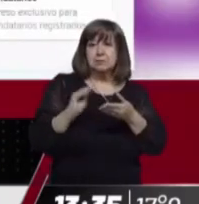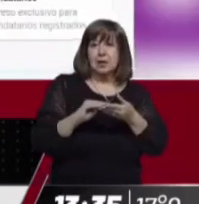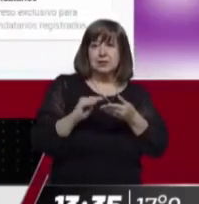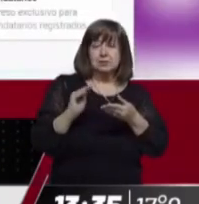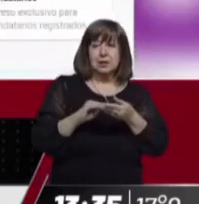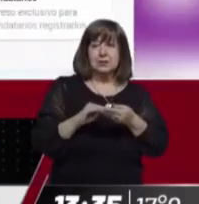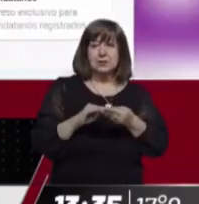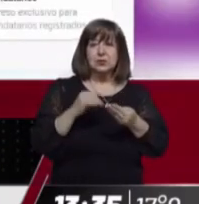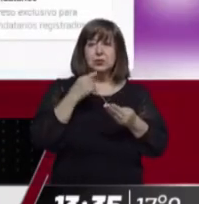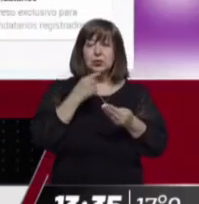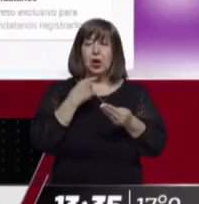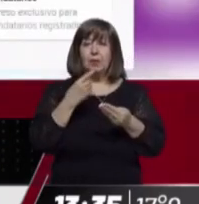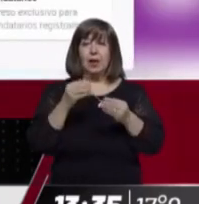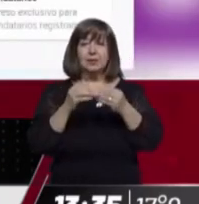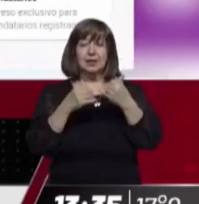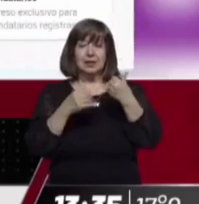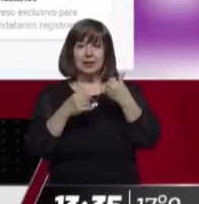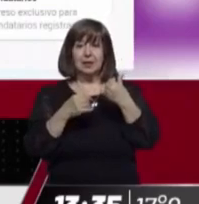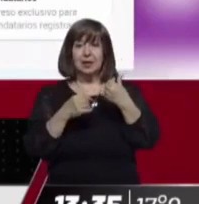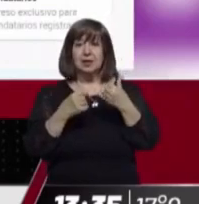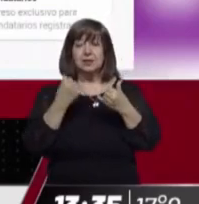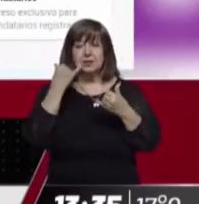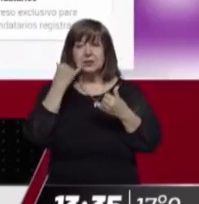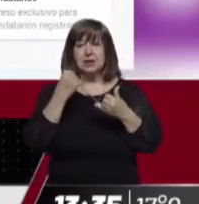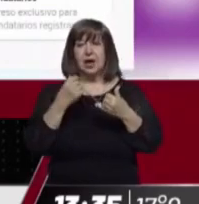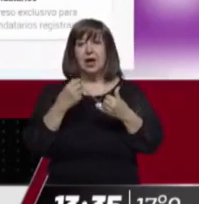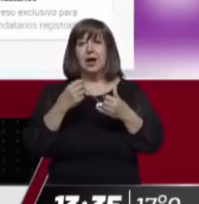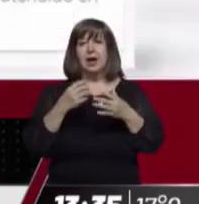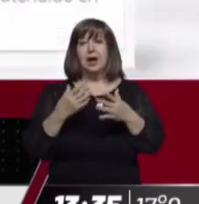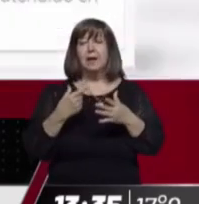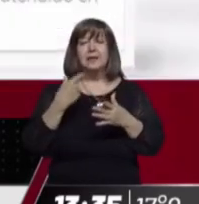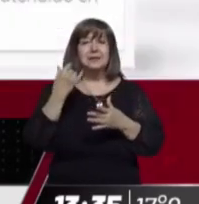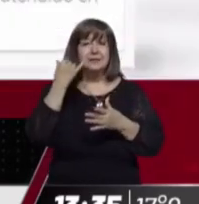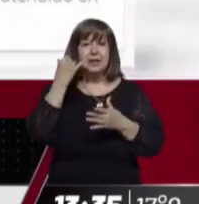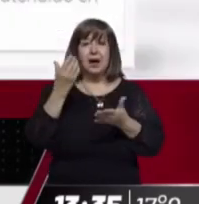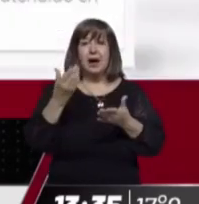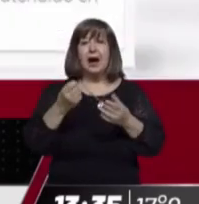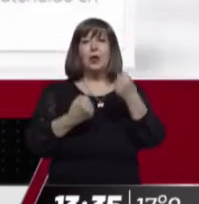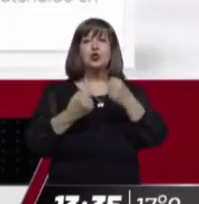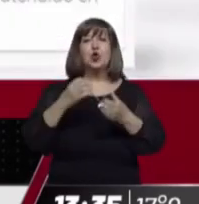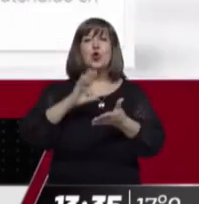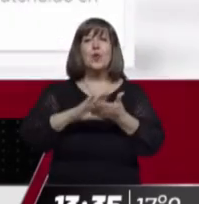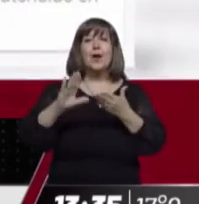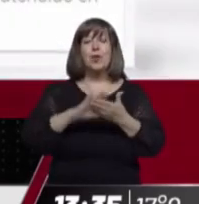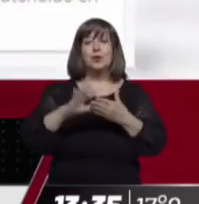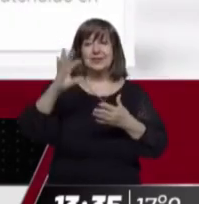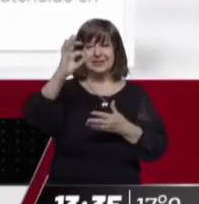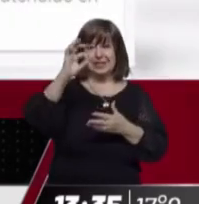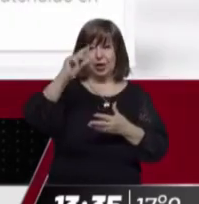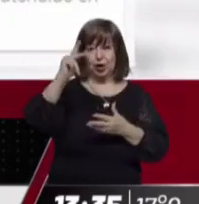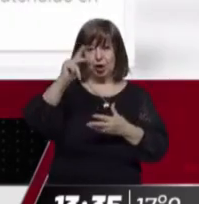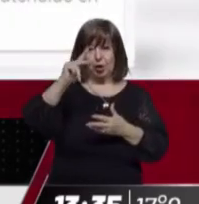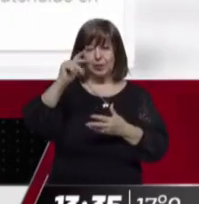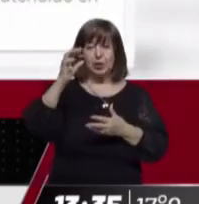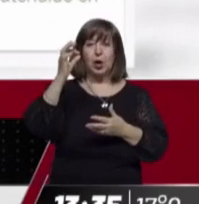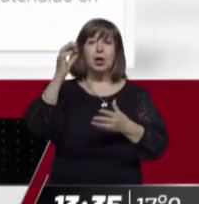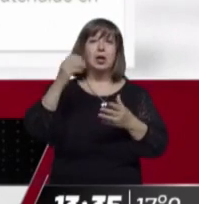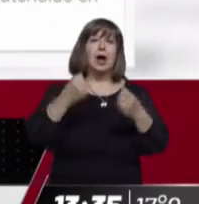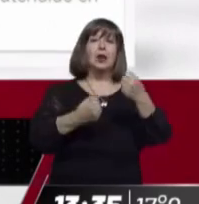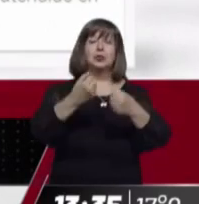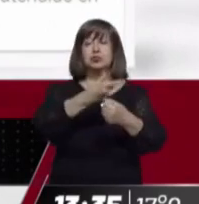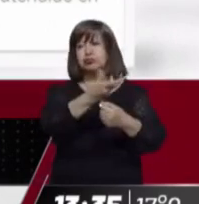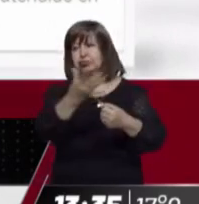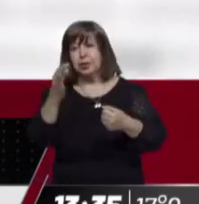temprano hablaba con un colega que tenía más de 20 cero kilómetros para presentar y no hay forma de hacerlo. Y eso se